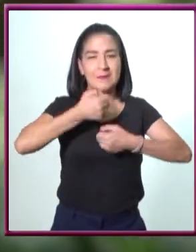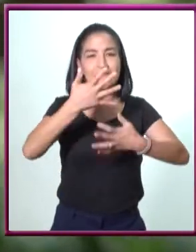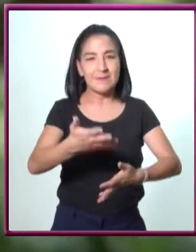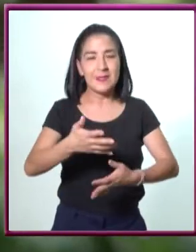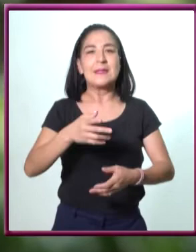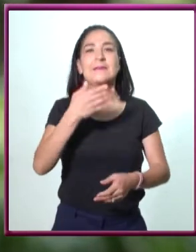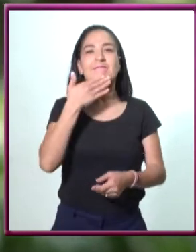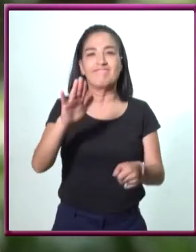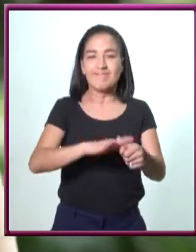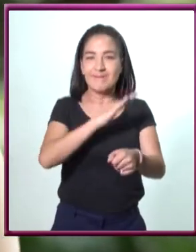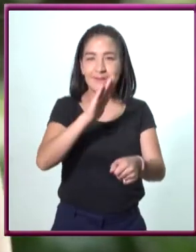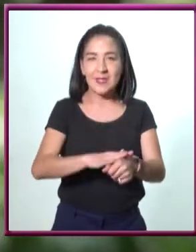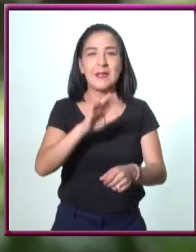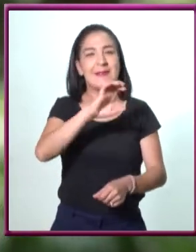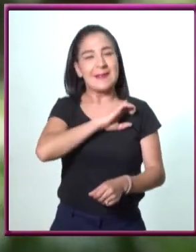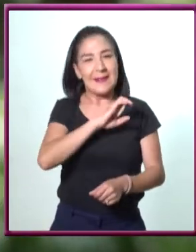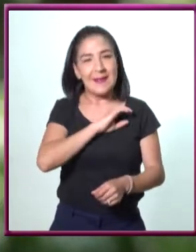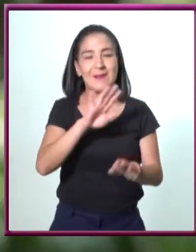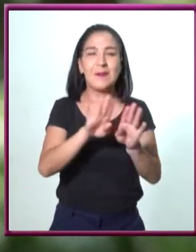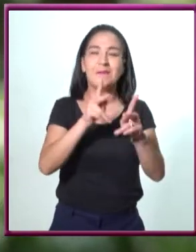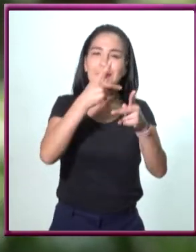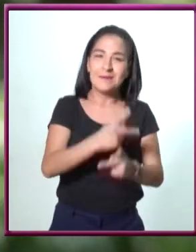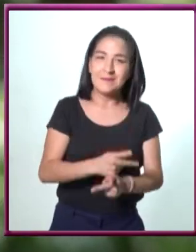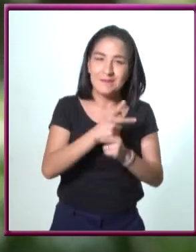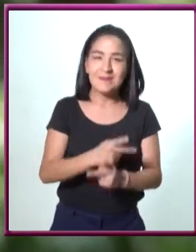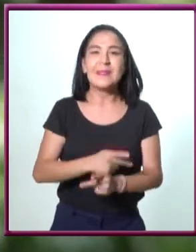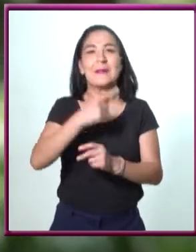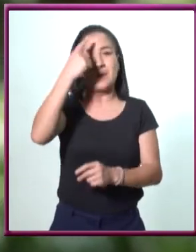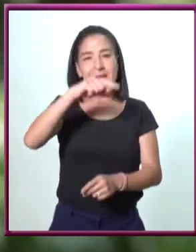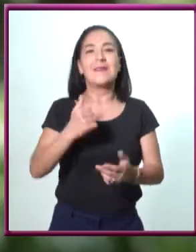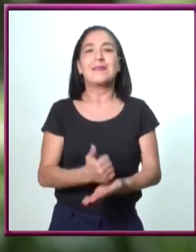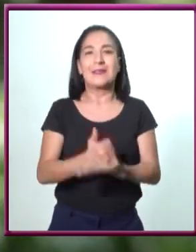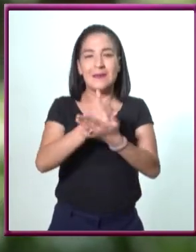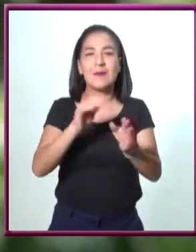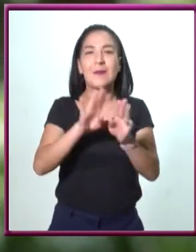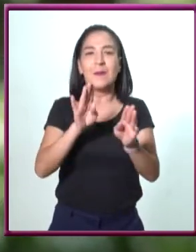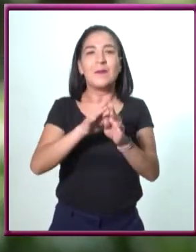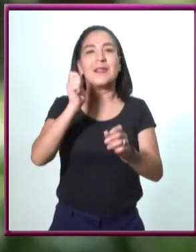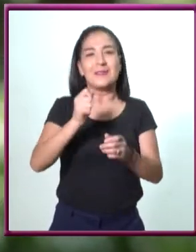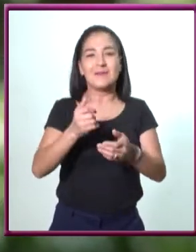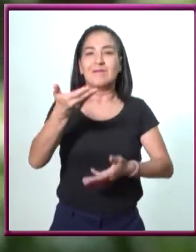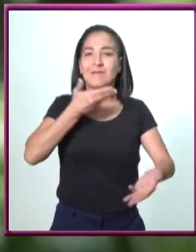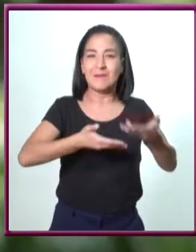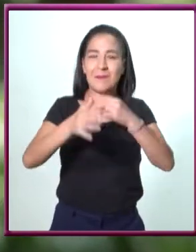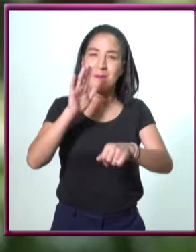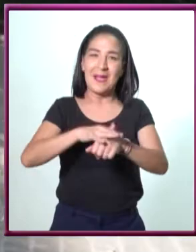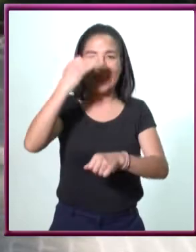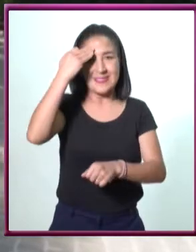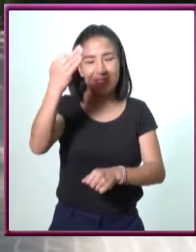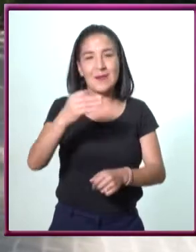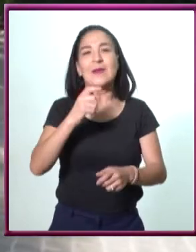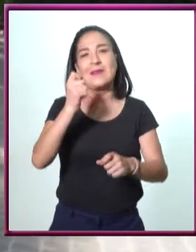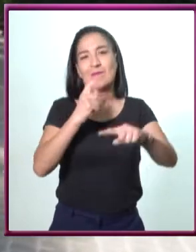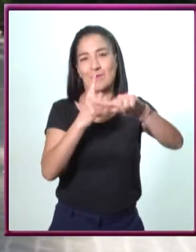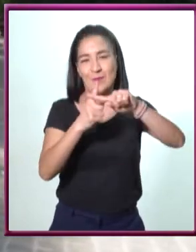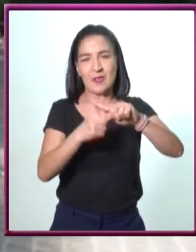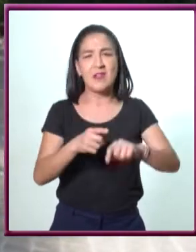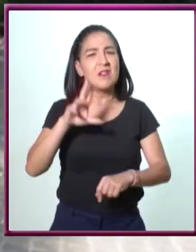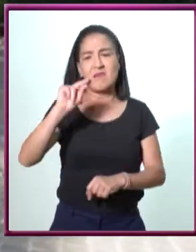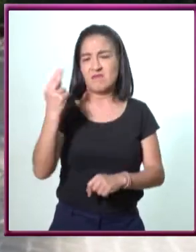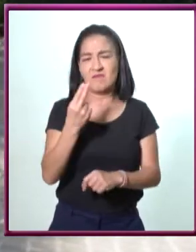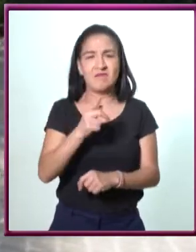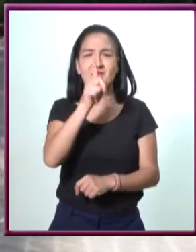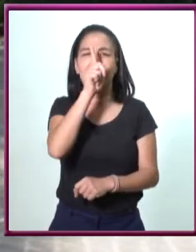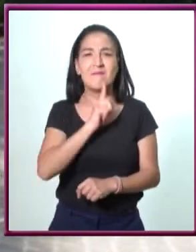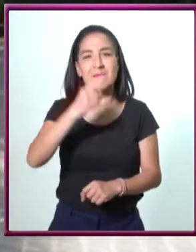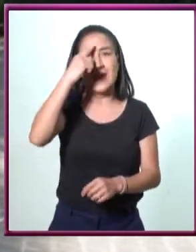Expresarnos de una manera asertiva, cariñosa y compasiva nos ayuda a construir relaciones duraderas y sólidas. No necesitamos mentir